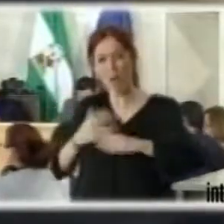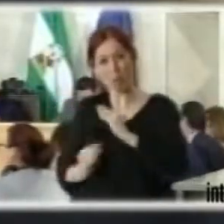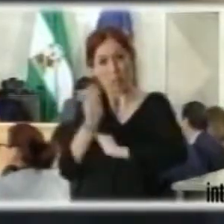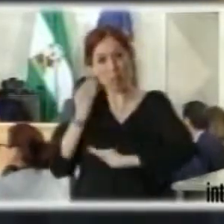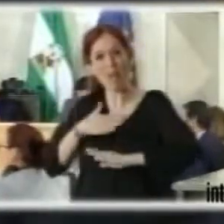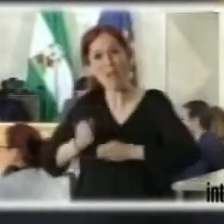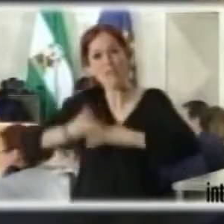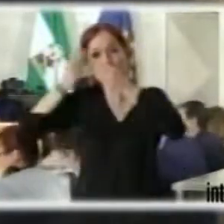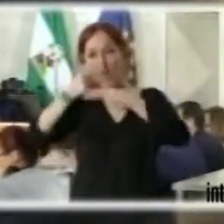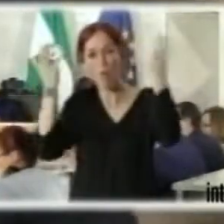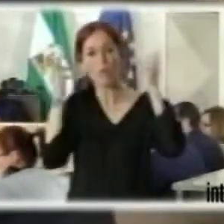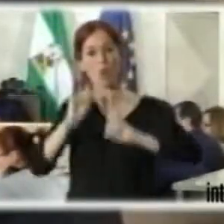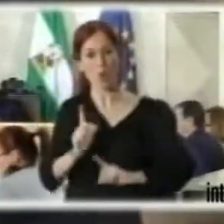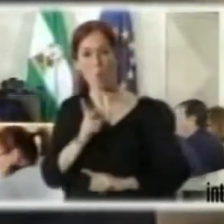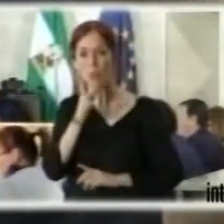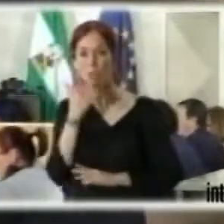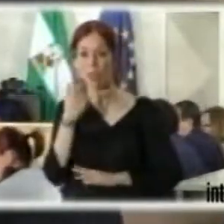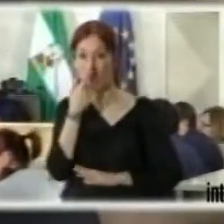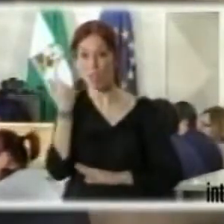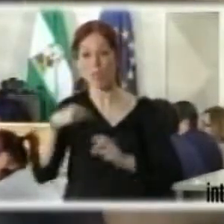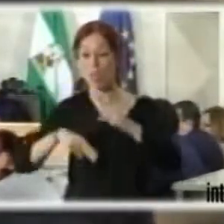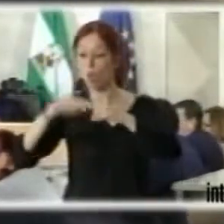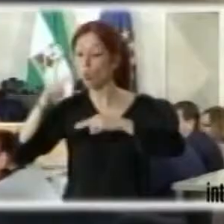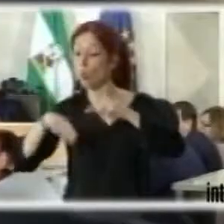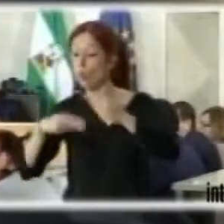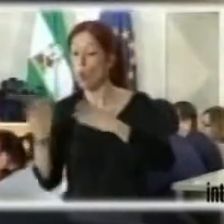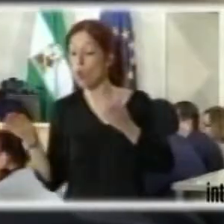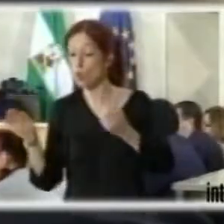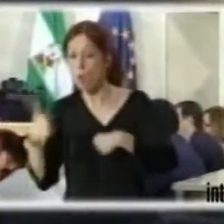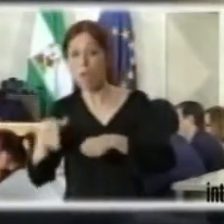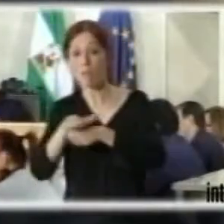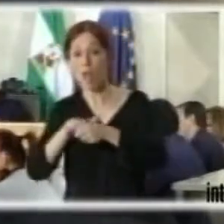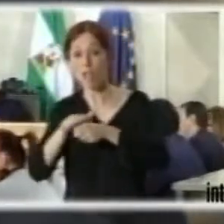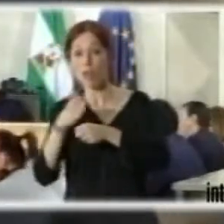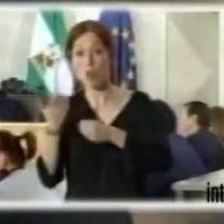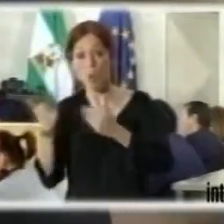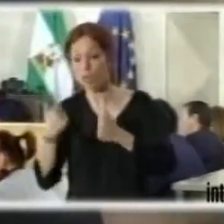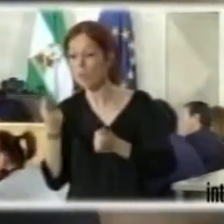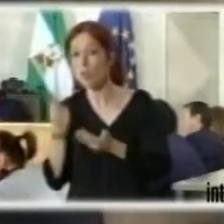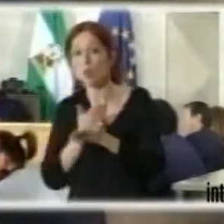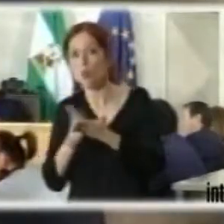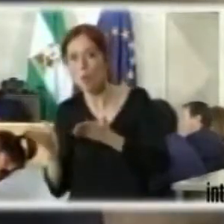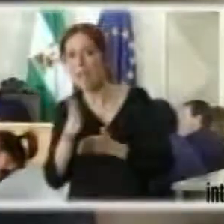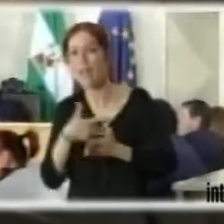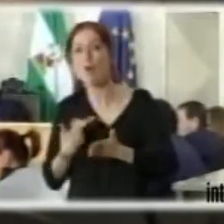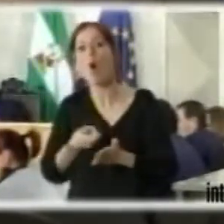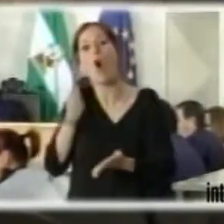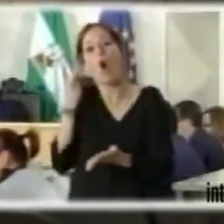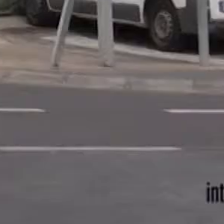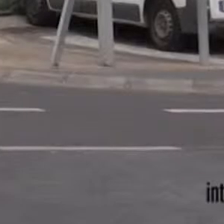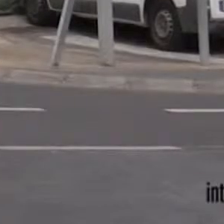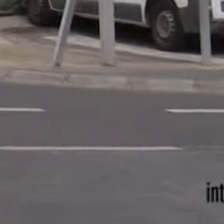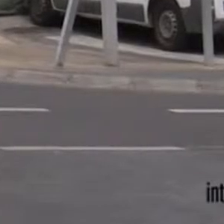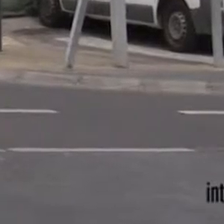un edificio público, porque si vienen de obra no resuelta en barrio no ejecutada, queremos que se devuelvan a esos barrios y a esas obras no